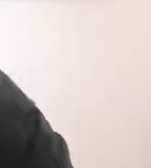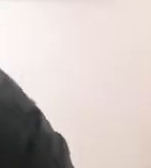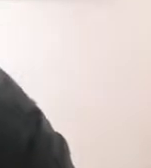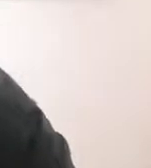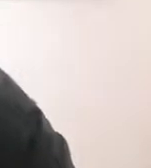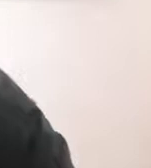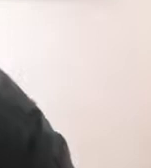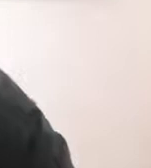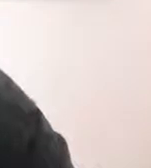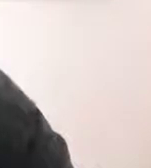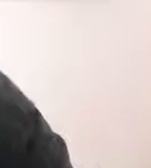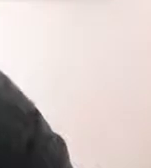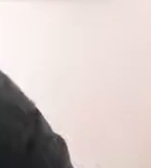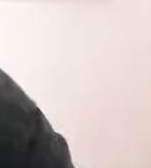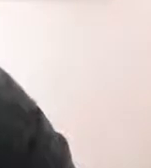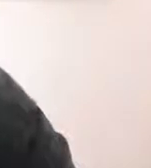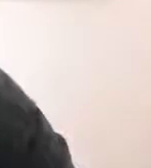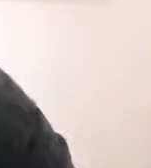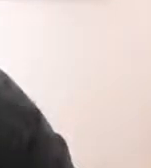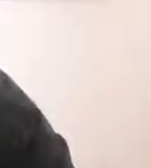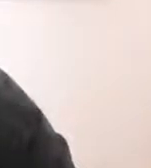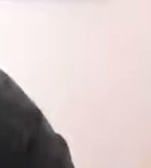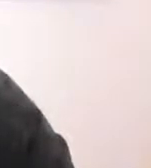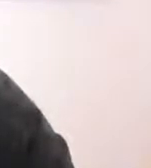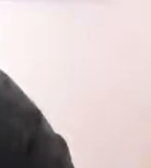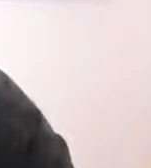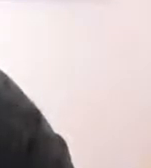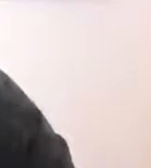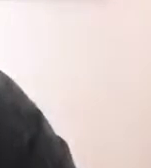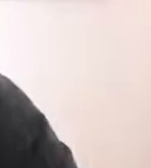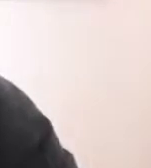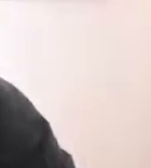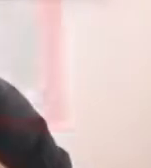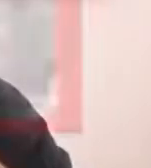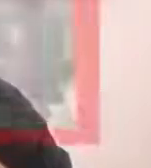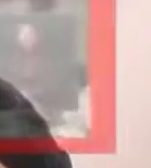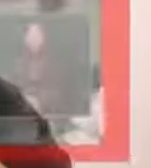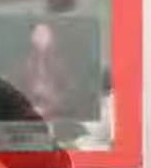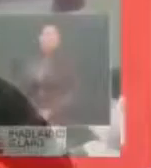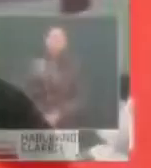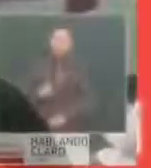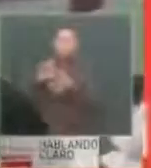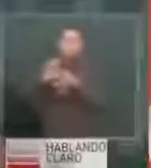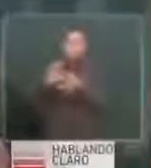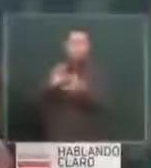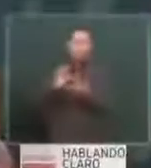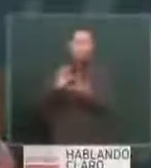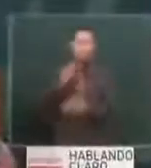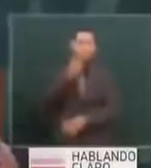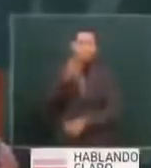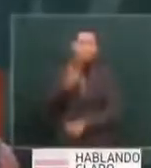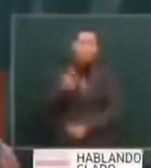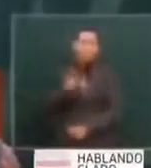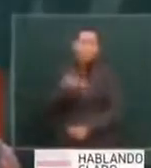tardaríamos demasiado tiempo, pero se entiende bien. Entonces les pido que lo escuchen y comentamos al final. Bueno, yo sostengo